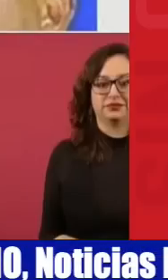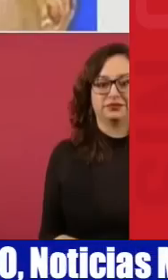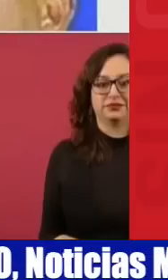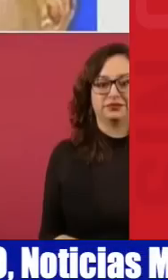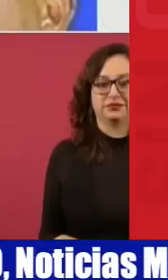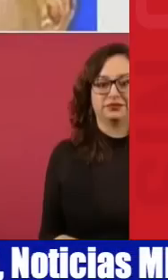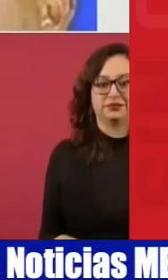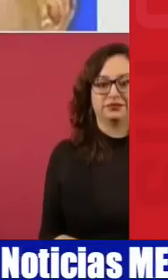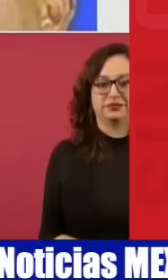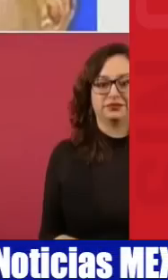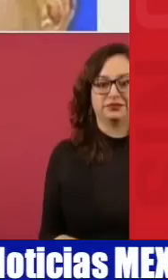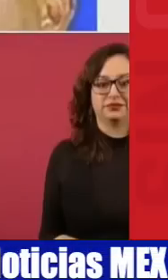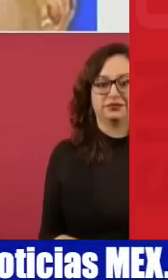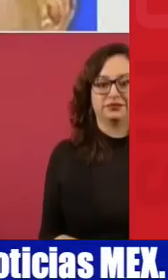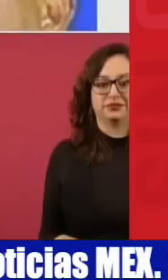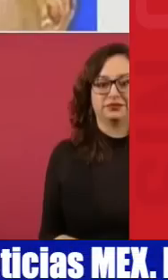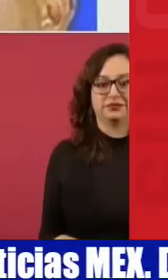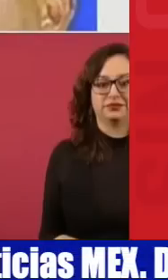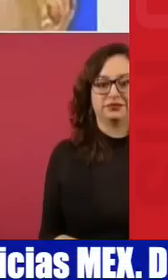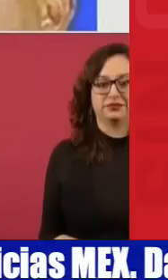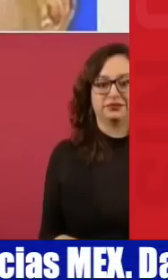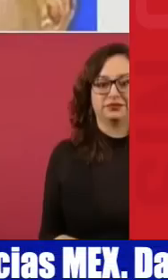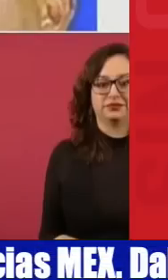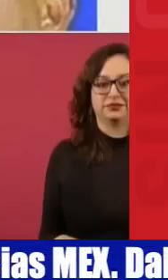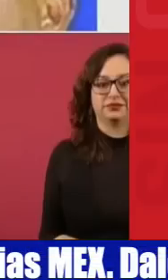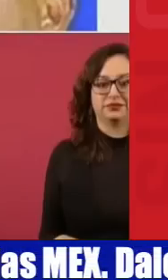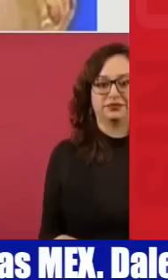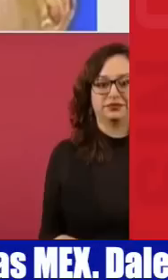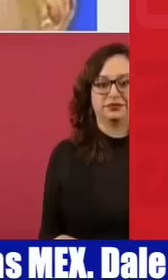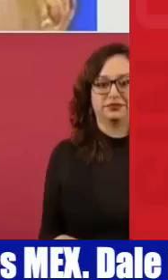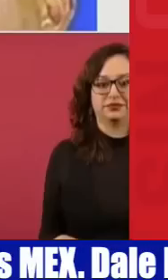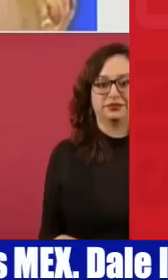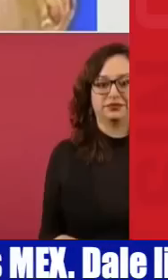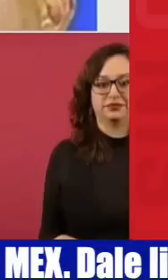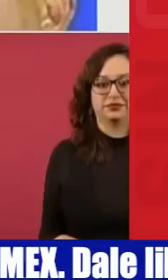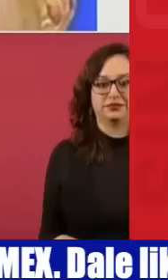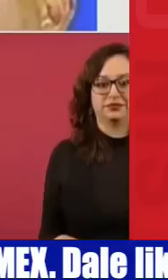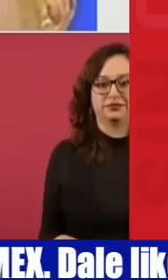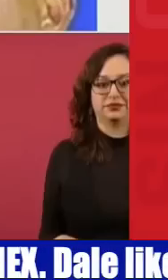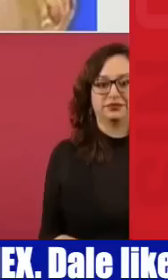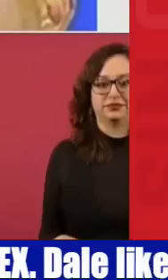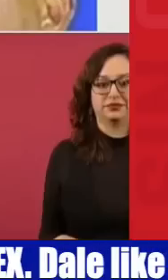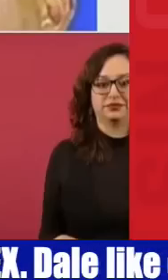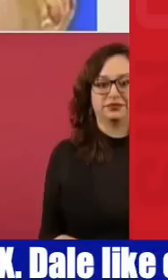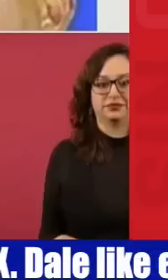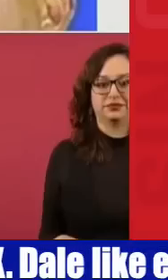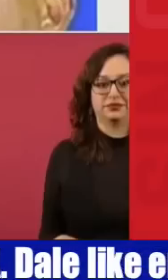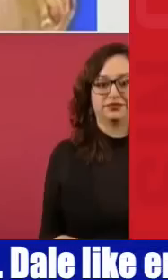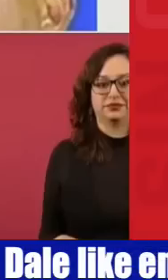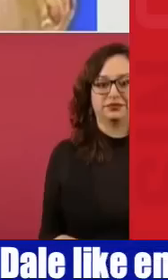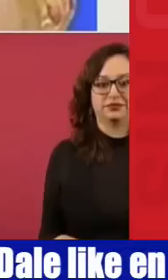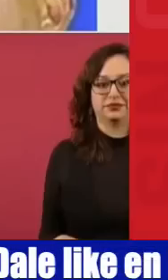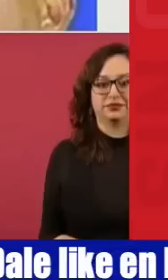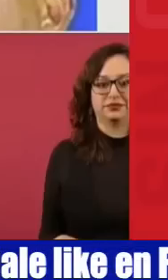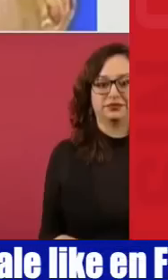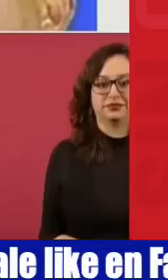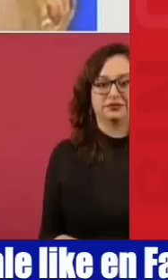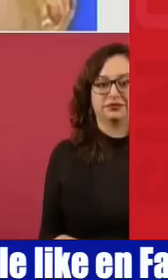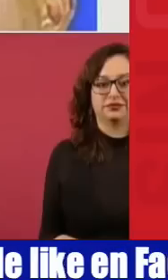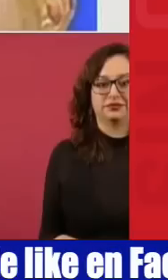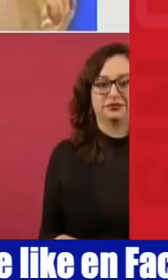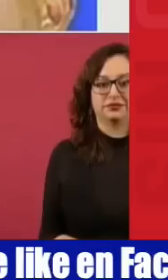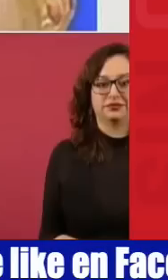de Francia, Luis XIV. Usted recordará que este sujeto absolutista verdaderamente